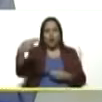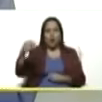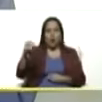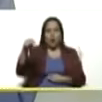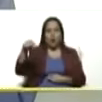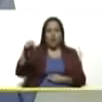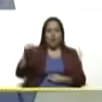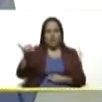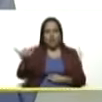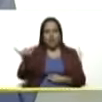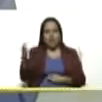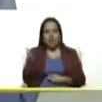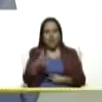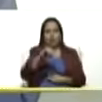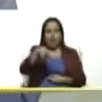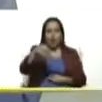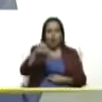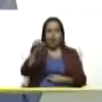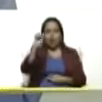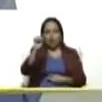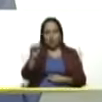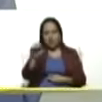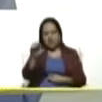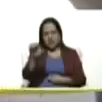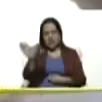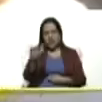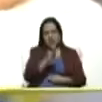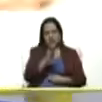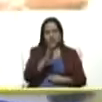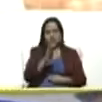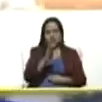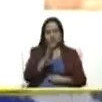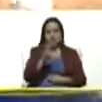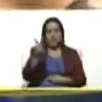José Alexander Villarreal de la Vergara.